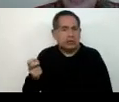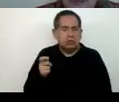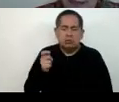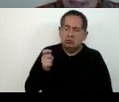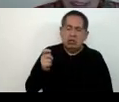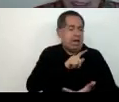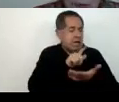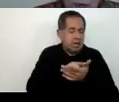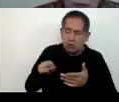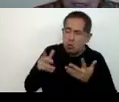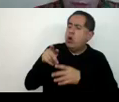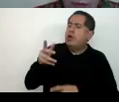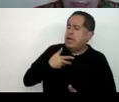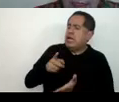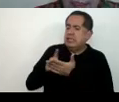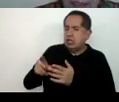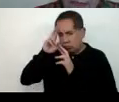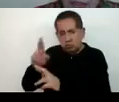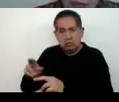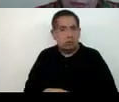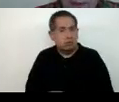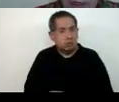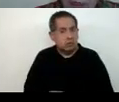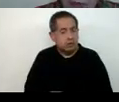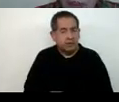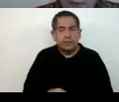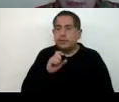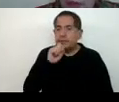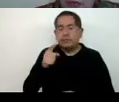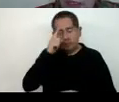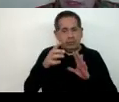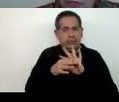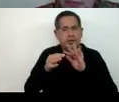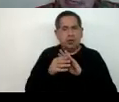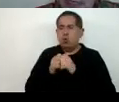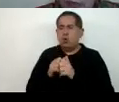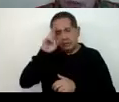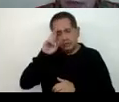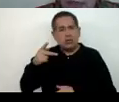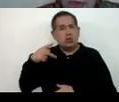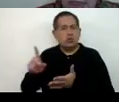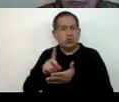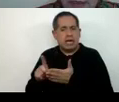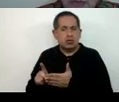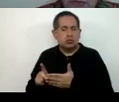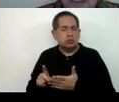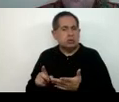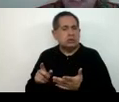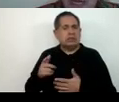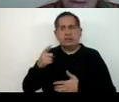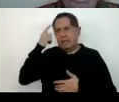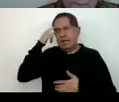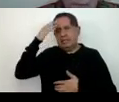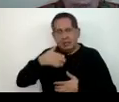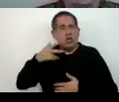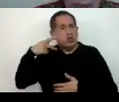ley. Y por otro lado, la legitimación para actuar con respecto a esos derechos y el reconocimiento de estas acciones por la